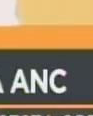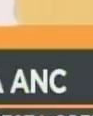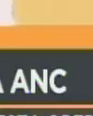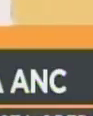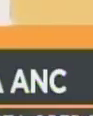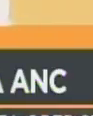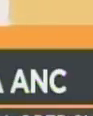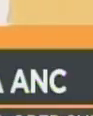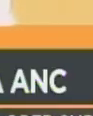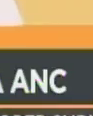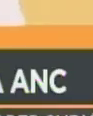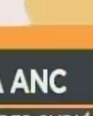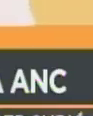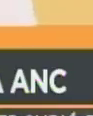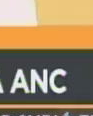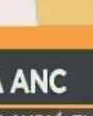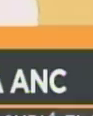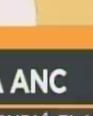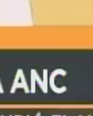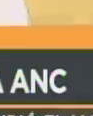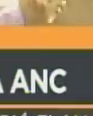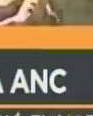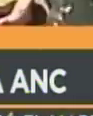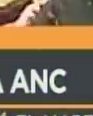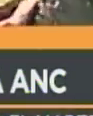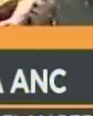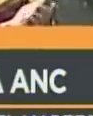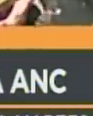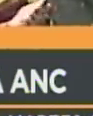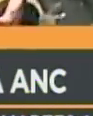Nacional Constituyente, para construir en conjunto,